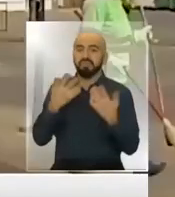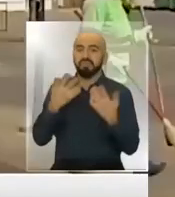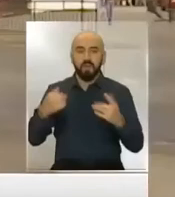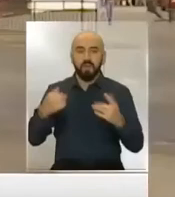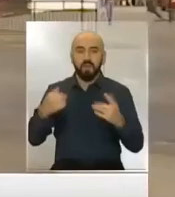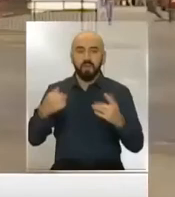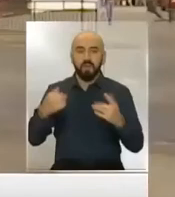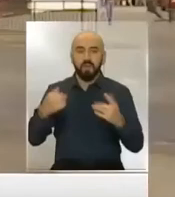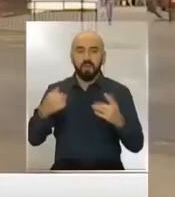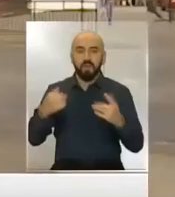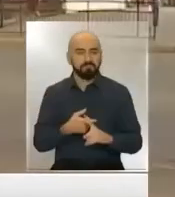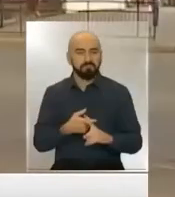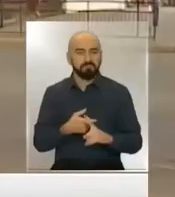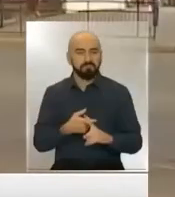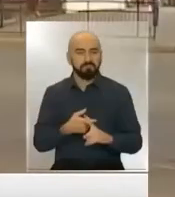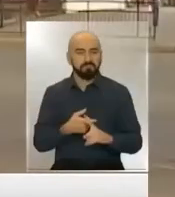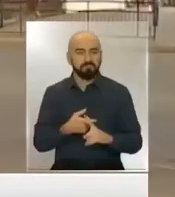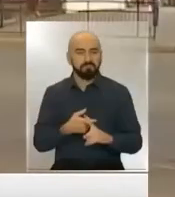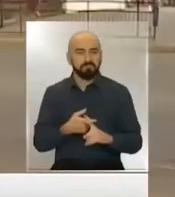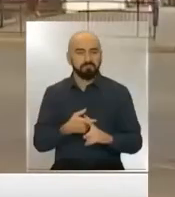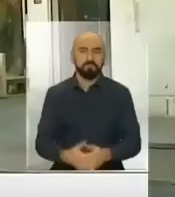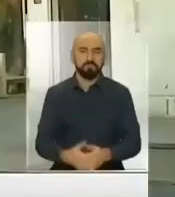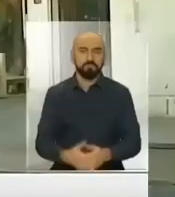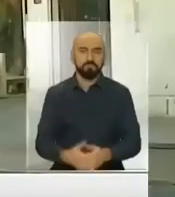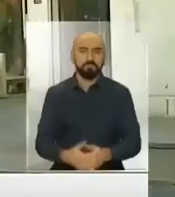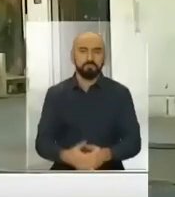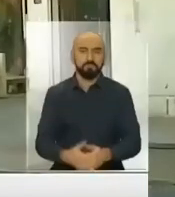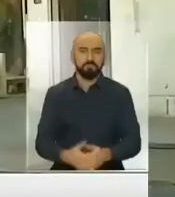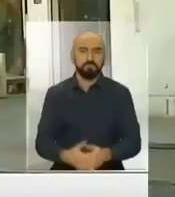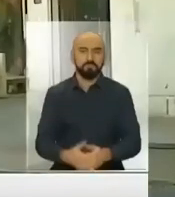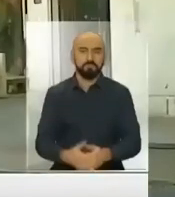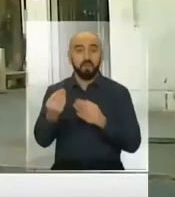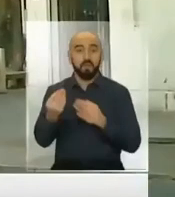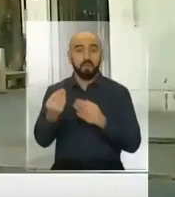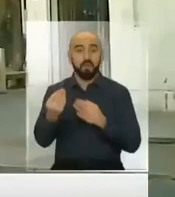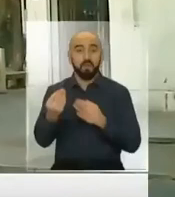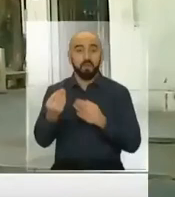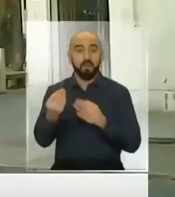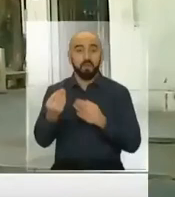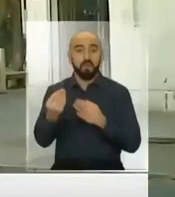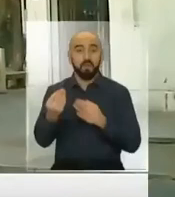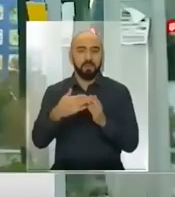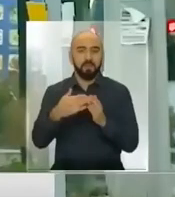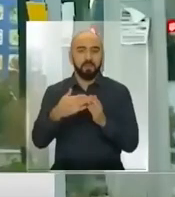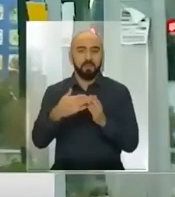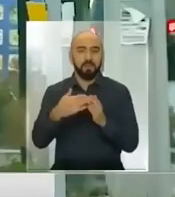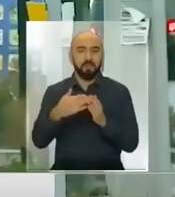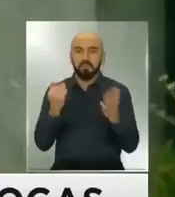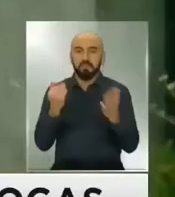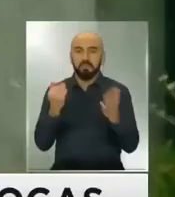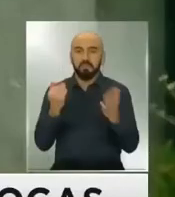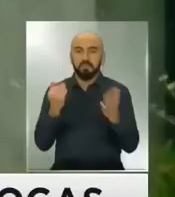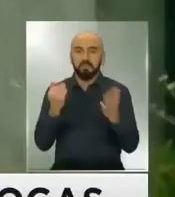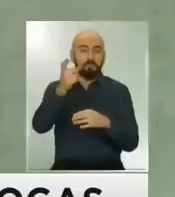Nos dice que lo esperemos en esta esquina. Para nuestra sorpresa, llega hasta el lugar un motorista de delivery.